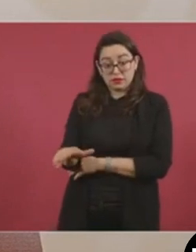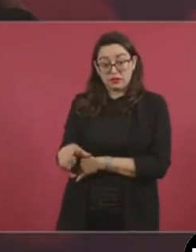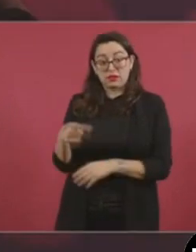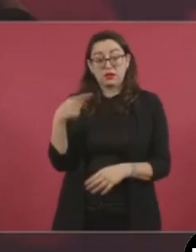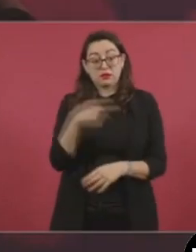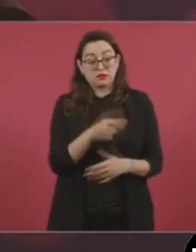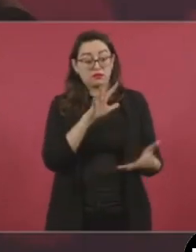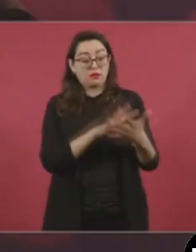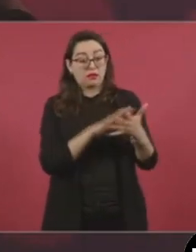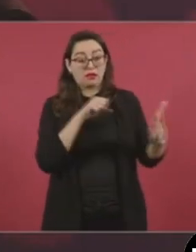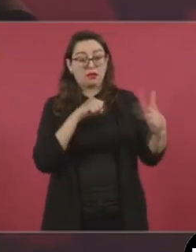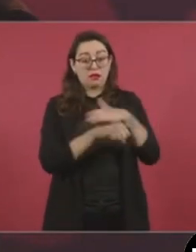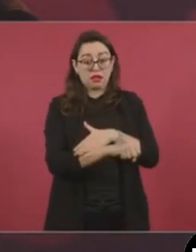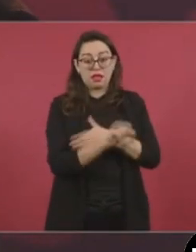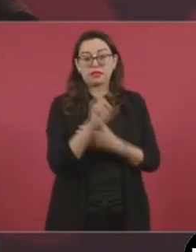implica 30 años de cárcel